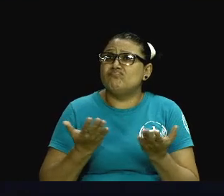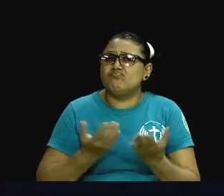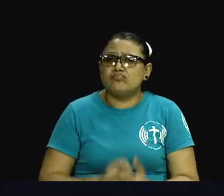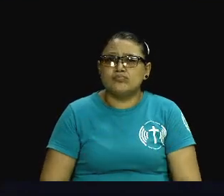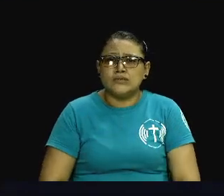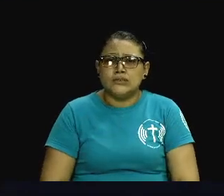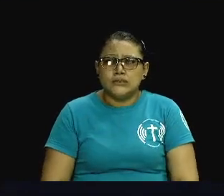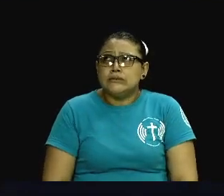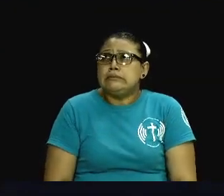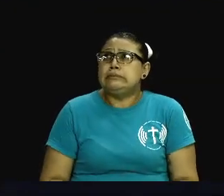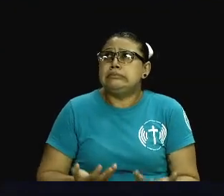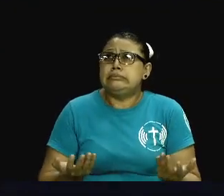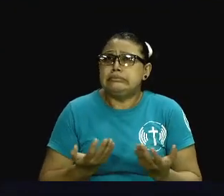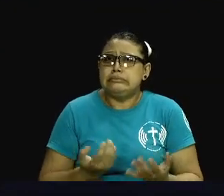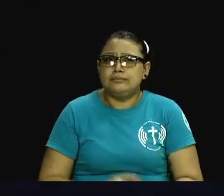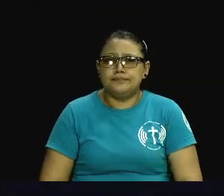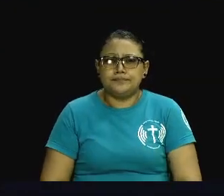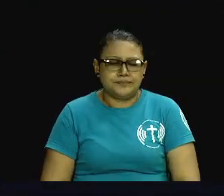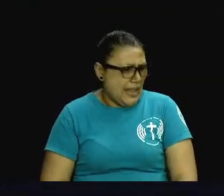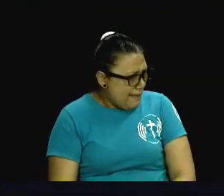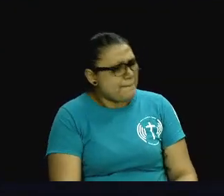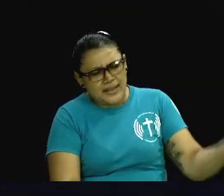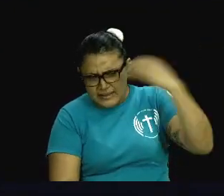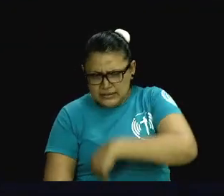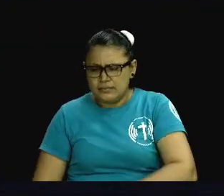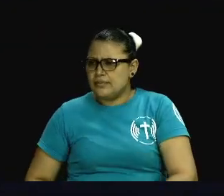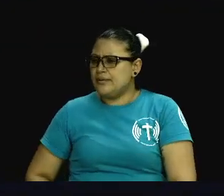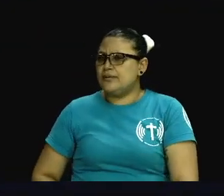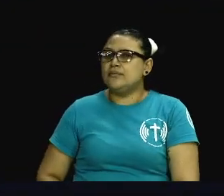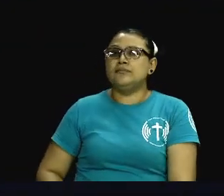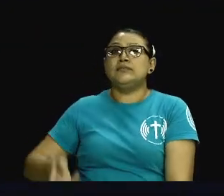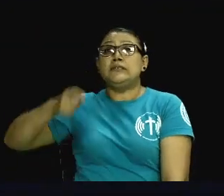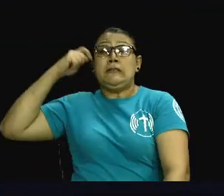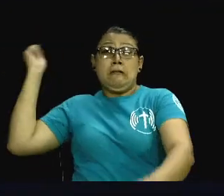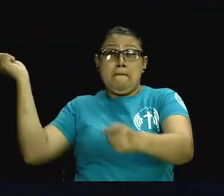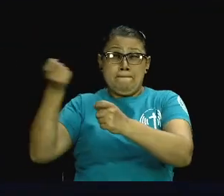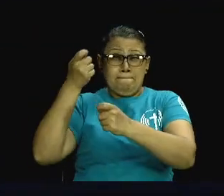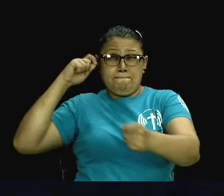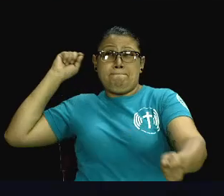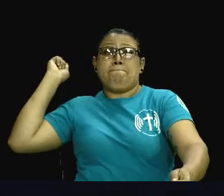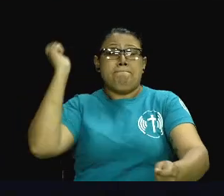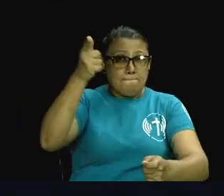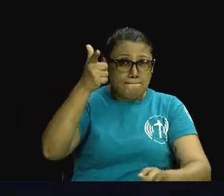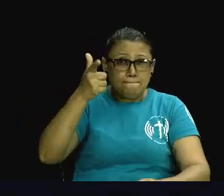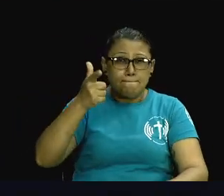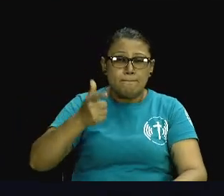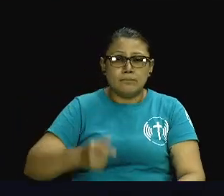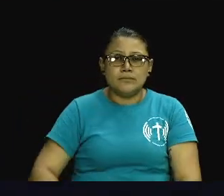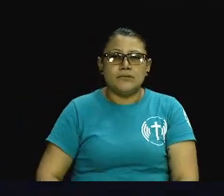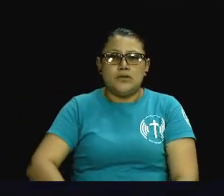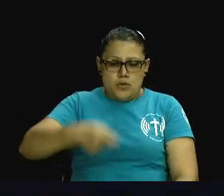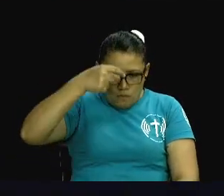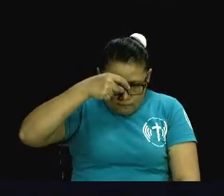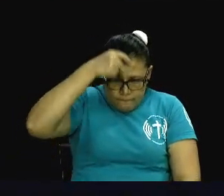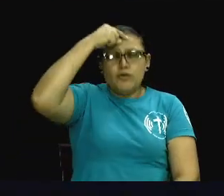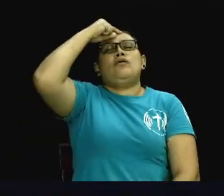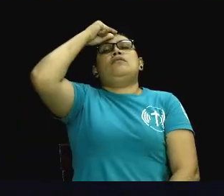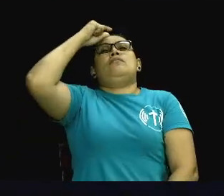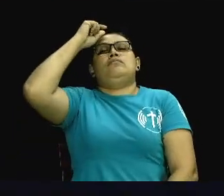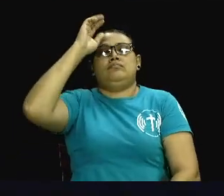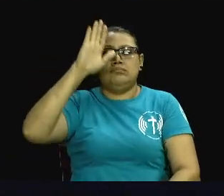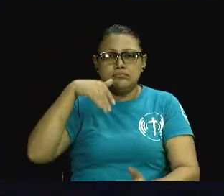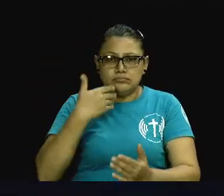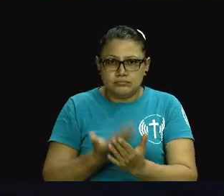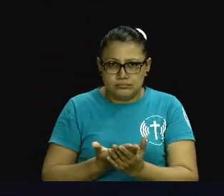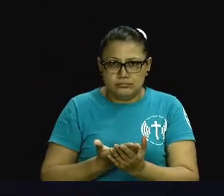para acá le dijo paul un gong y cayó el gigante porque su fe no era en los